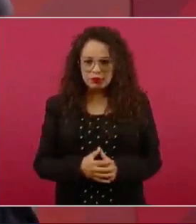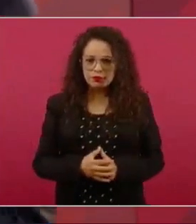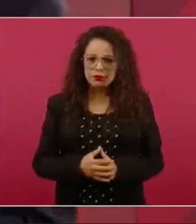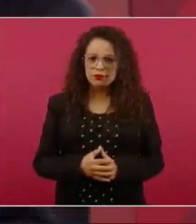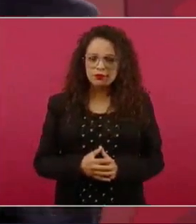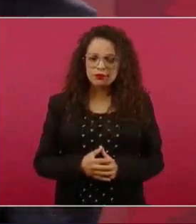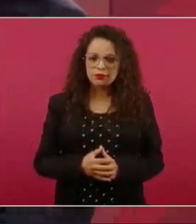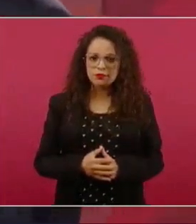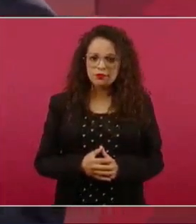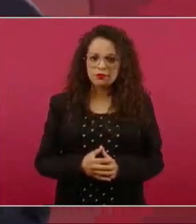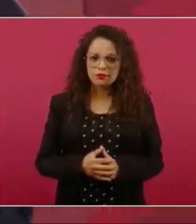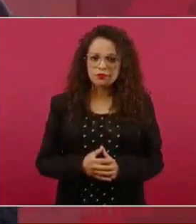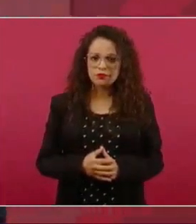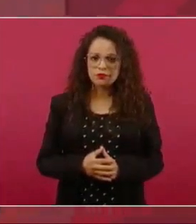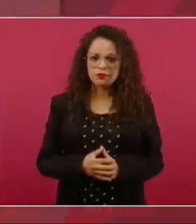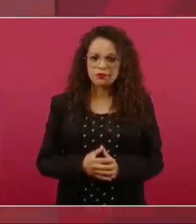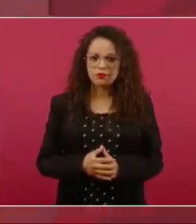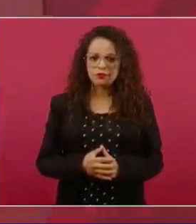No estamos hablando